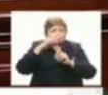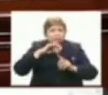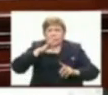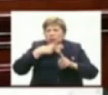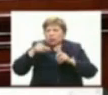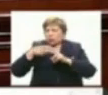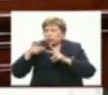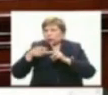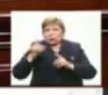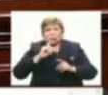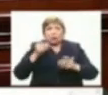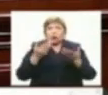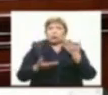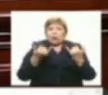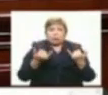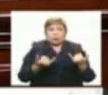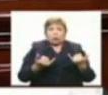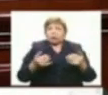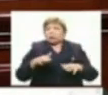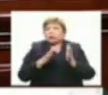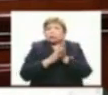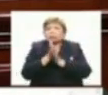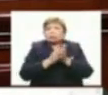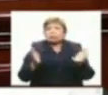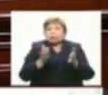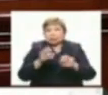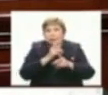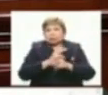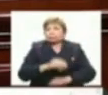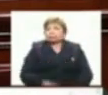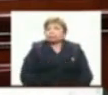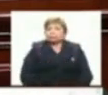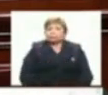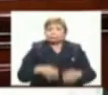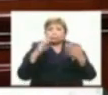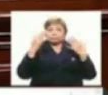tipo y no como la actual que la alienta.